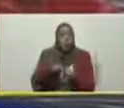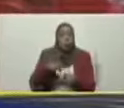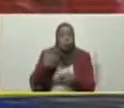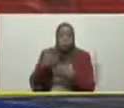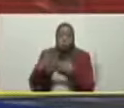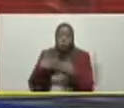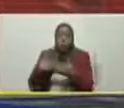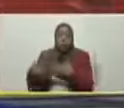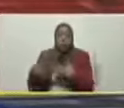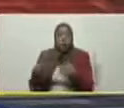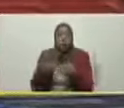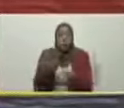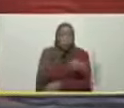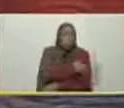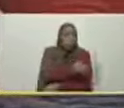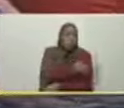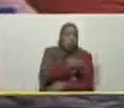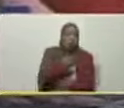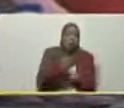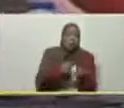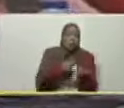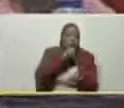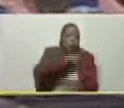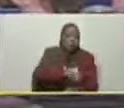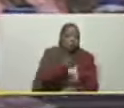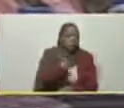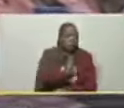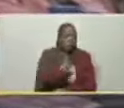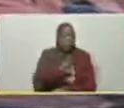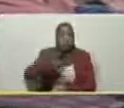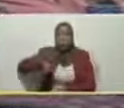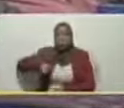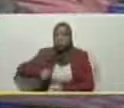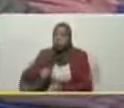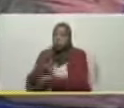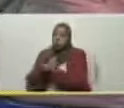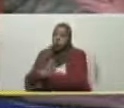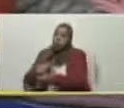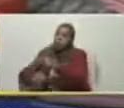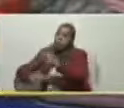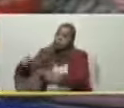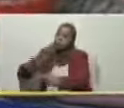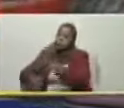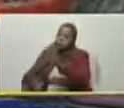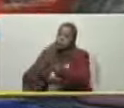odio. Y nosotros seguimos con nuestro amor, reconstruyendo, recuperando, construyendo.